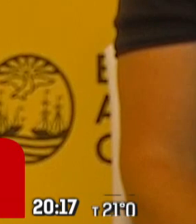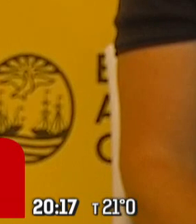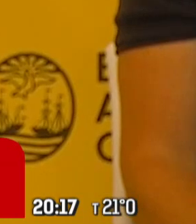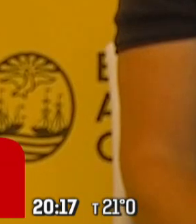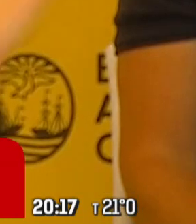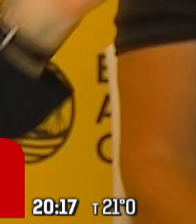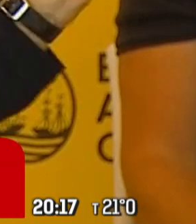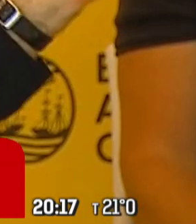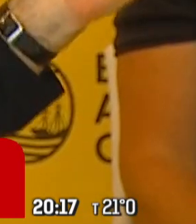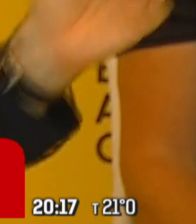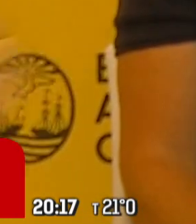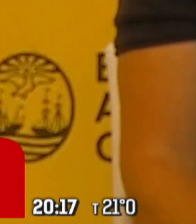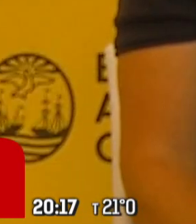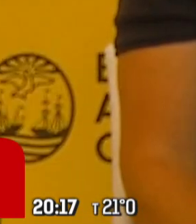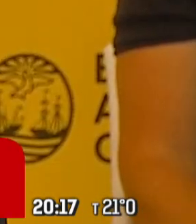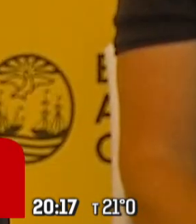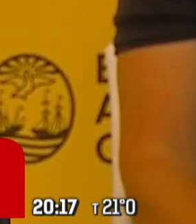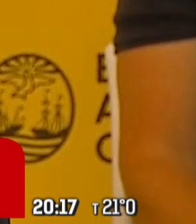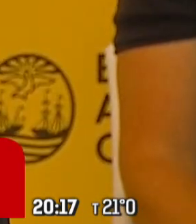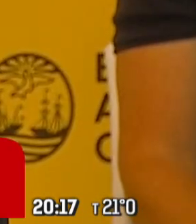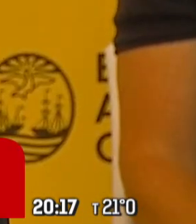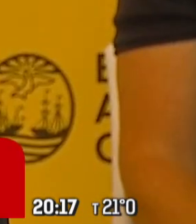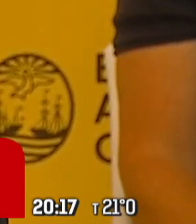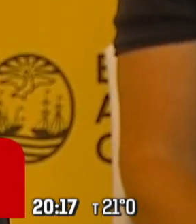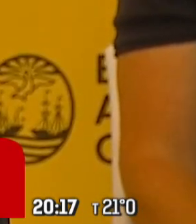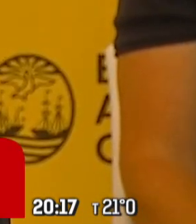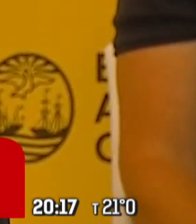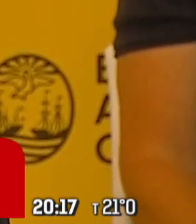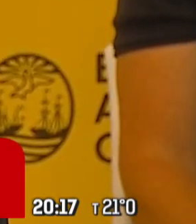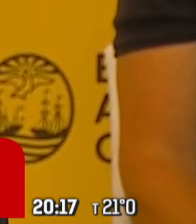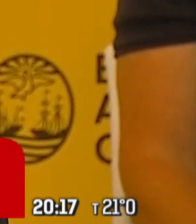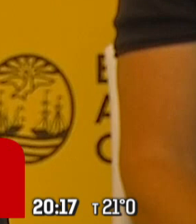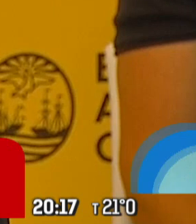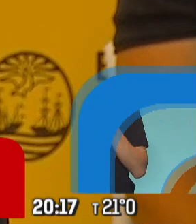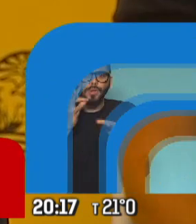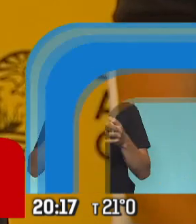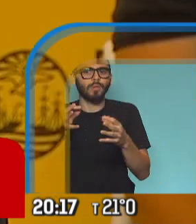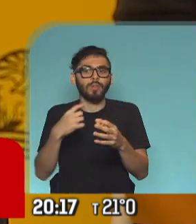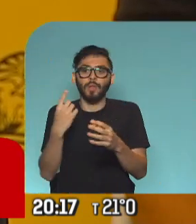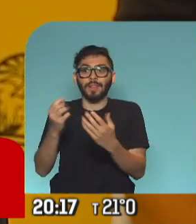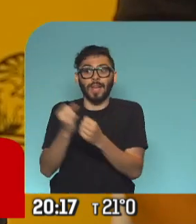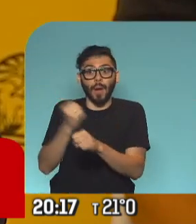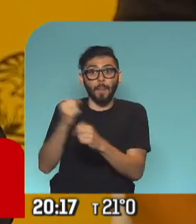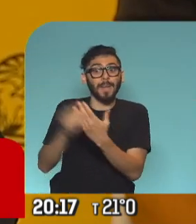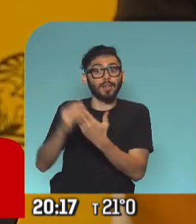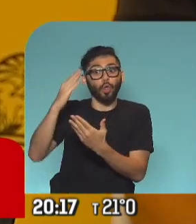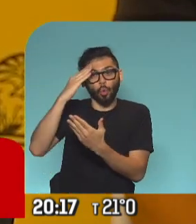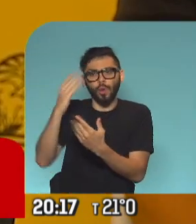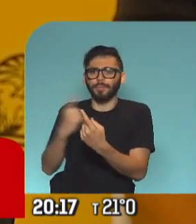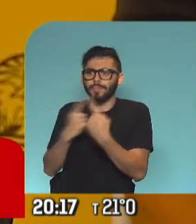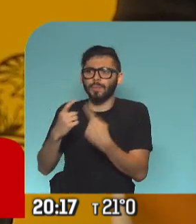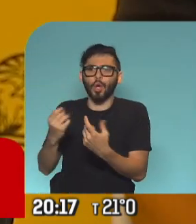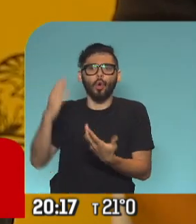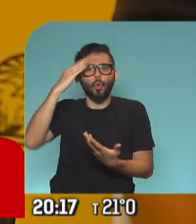Y también estamos trabajando con Enrique Abogadro, nuestro ministro de Cultura, dialogando con todos los sectores. La cultura es el alma de la